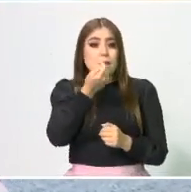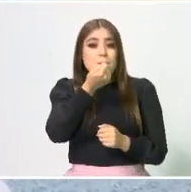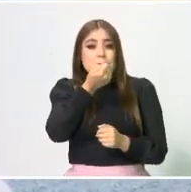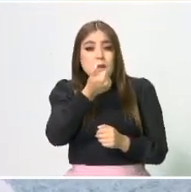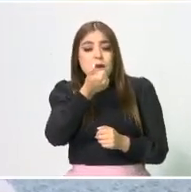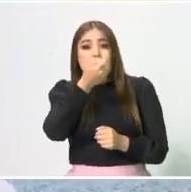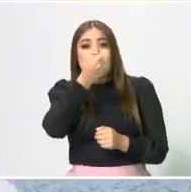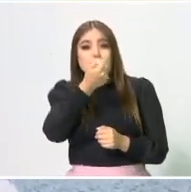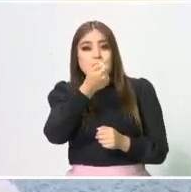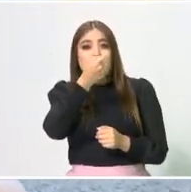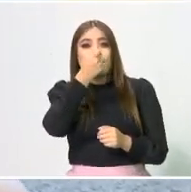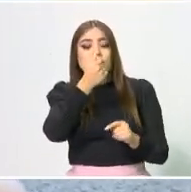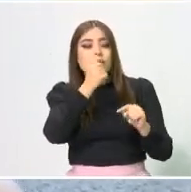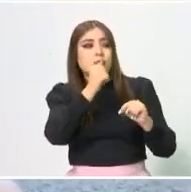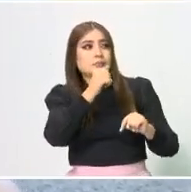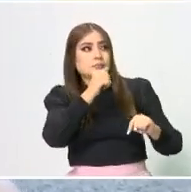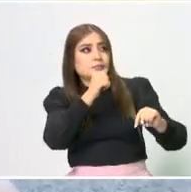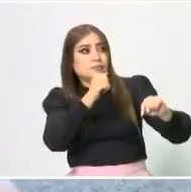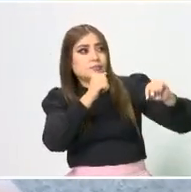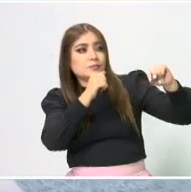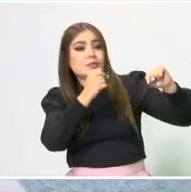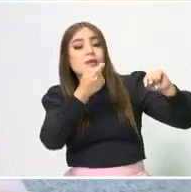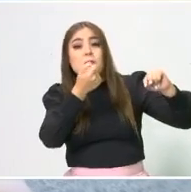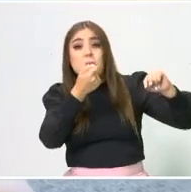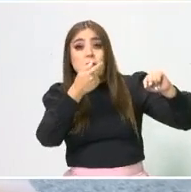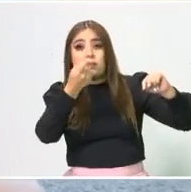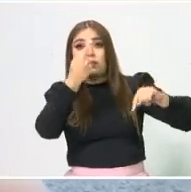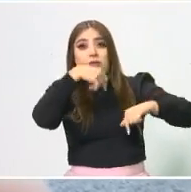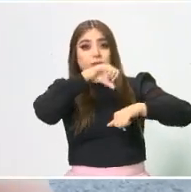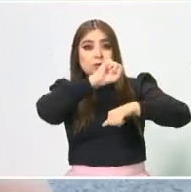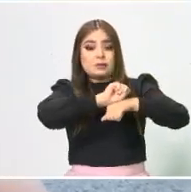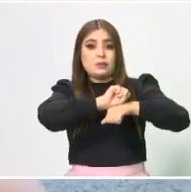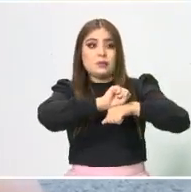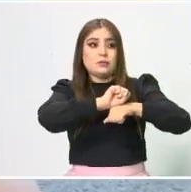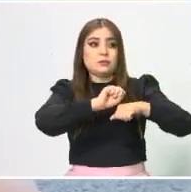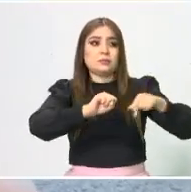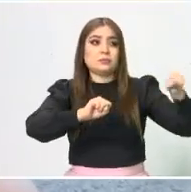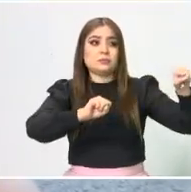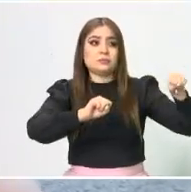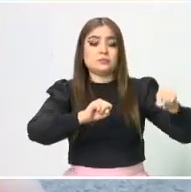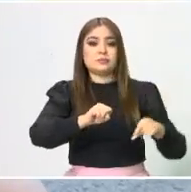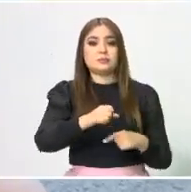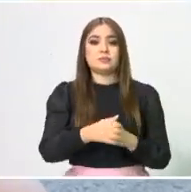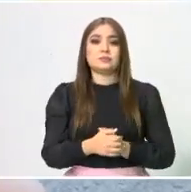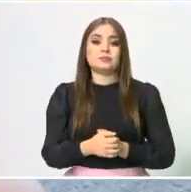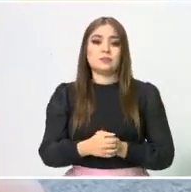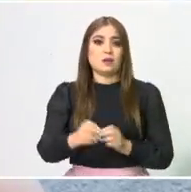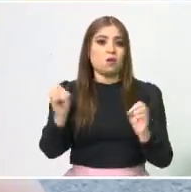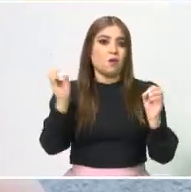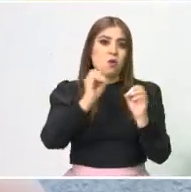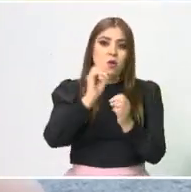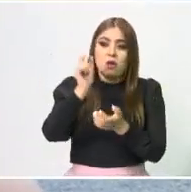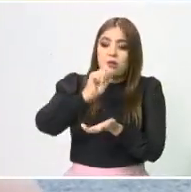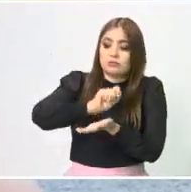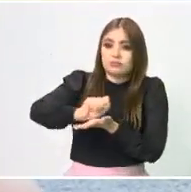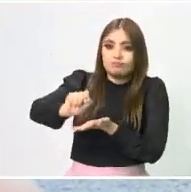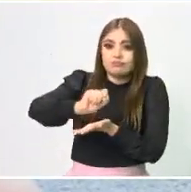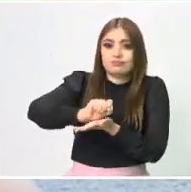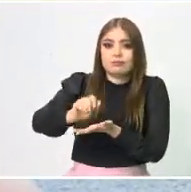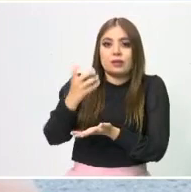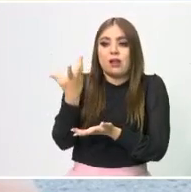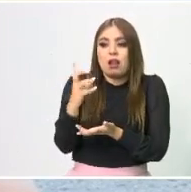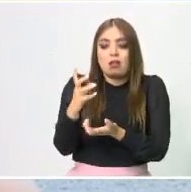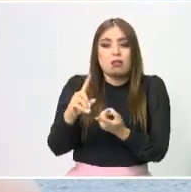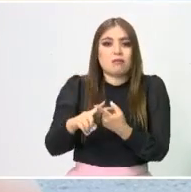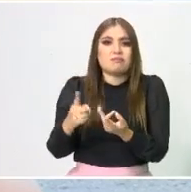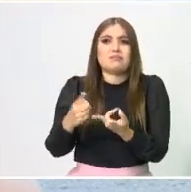tener, que ya nos quedaba poquita hasta la semana pasada, no hemos lavado, no hemos hecho